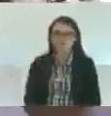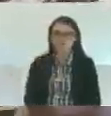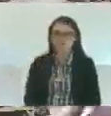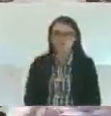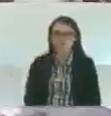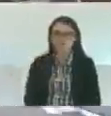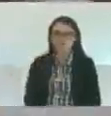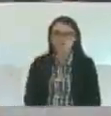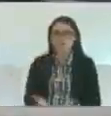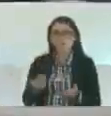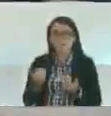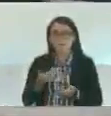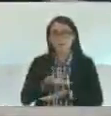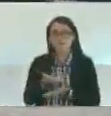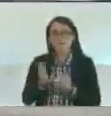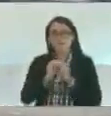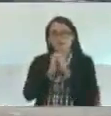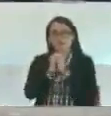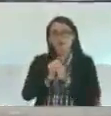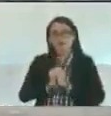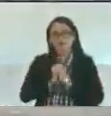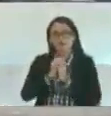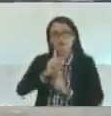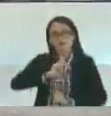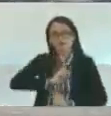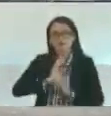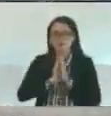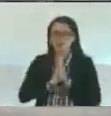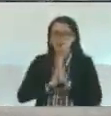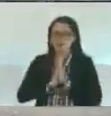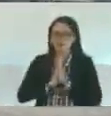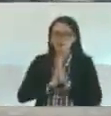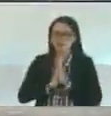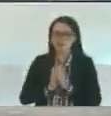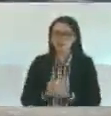Y pido de ustedes su oración por mí.